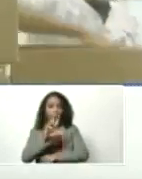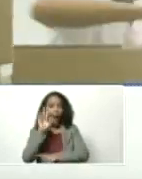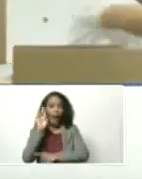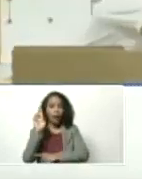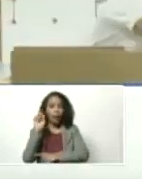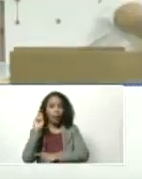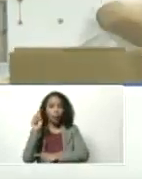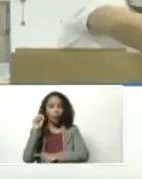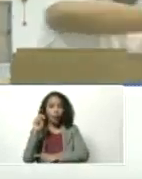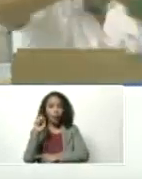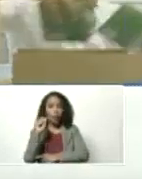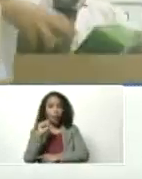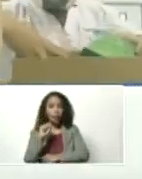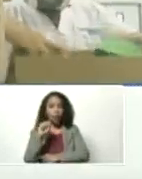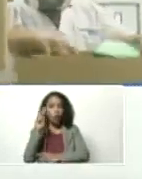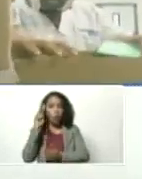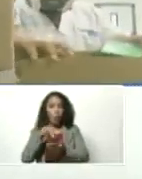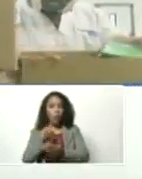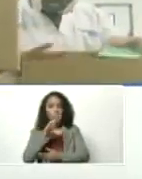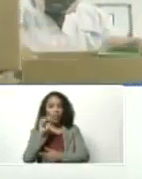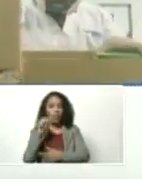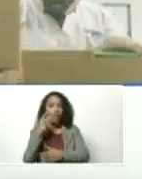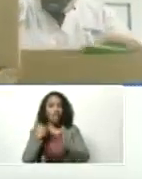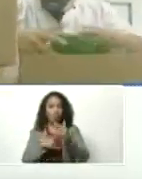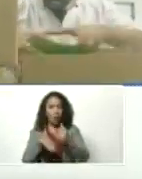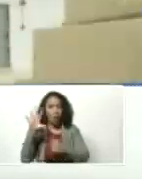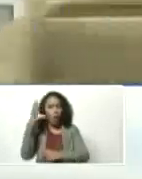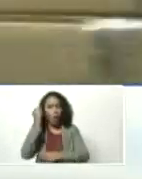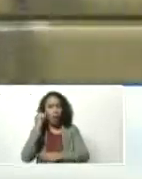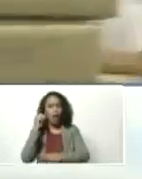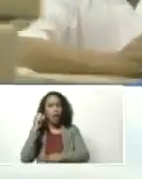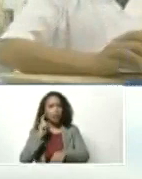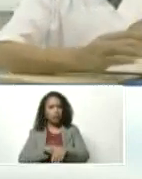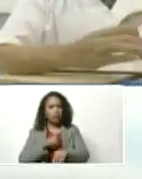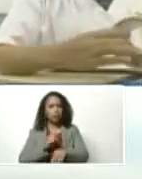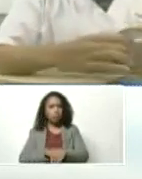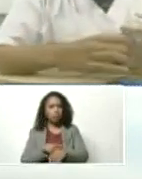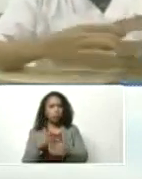3R.net 2030, lo vamos a lograr. ¿Nos va a llevar un tiempito? Nos llevará.